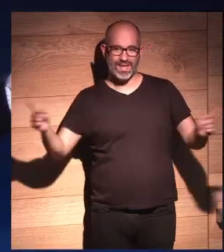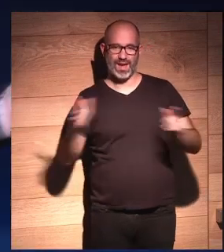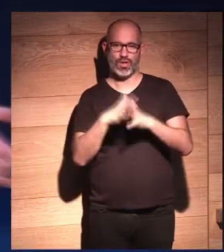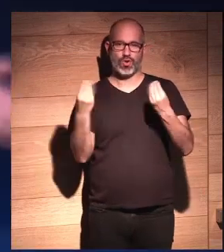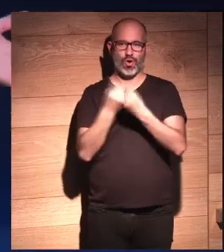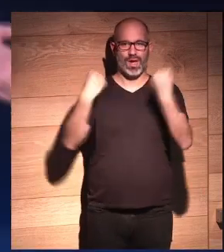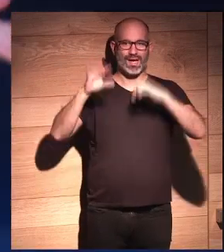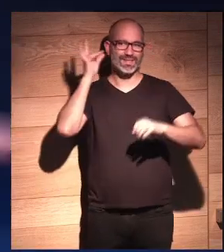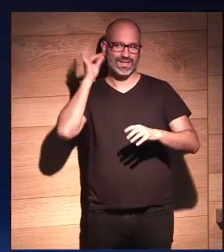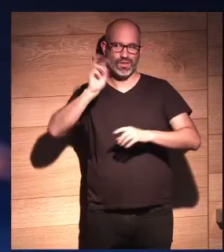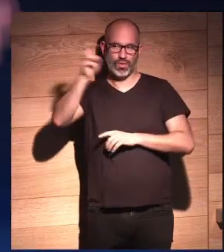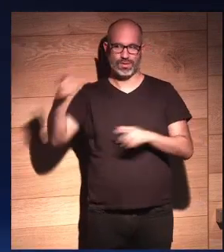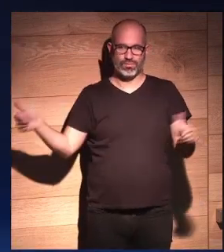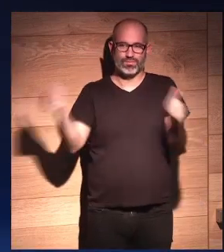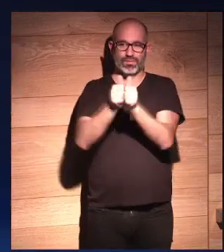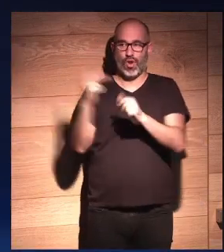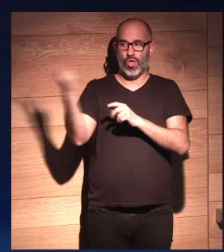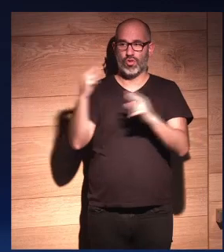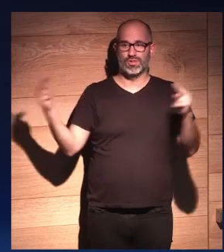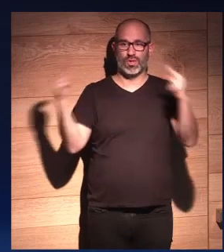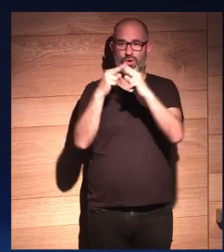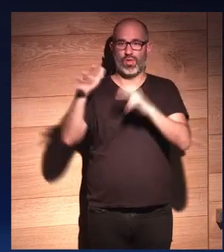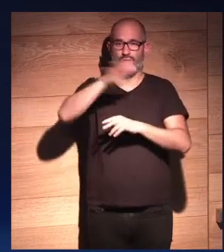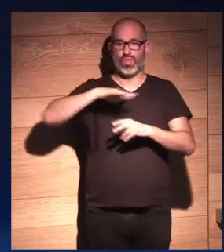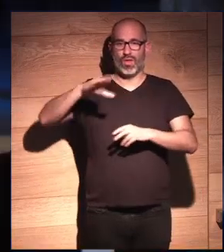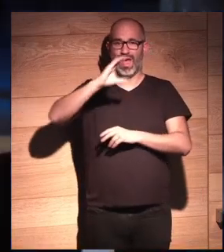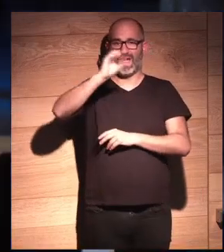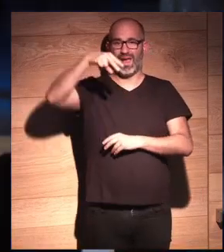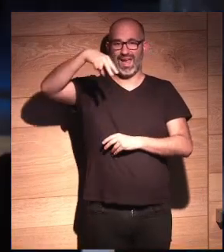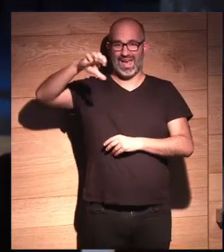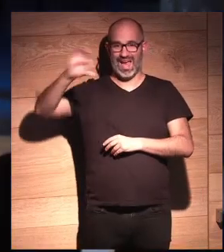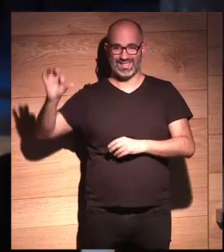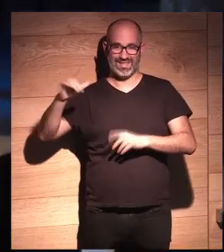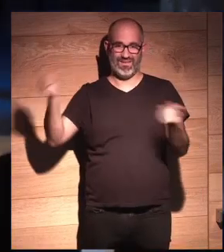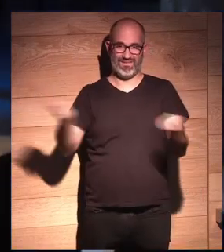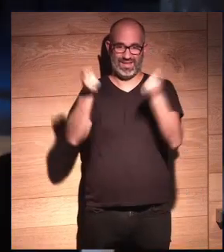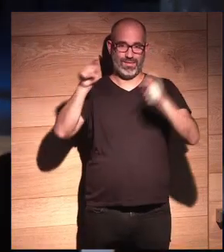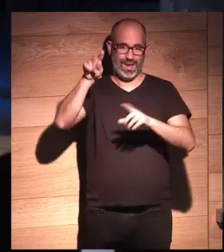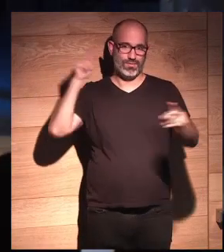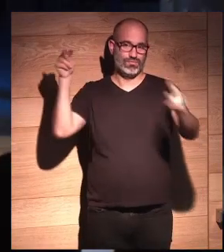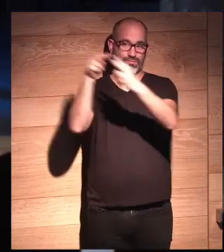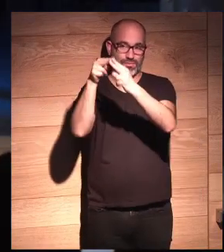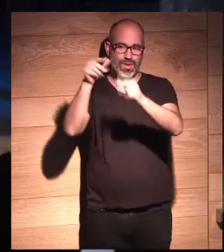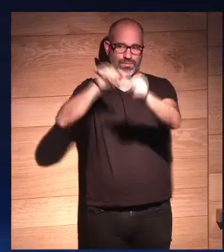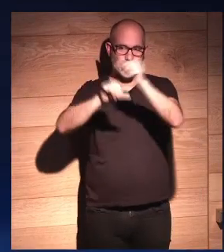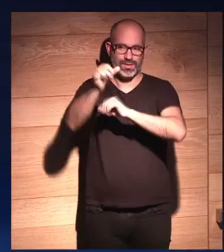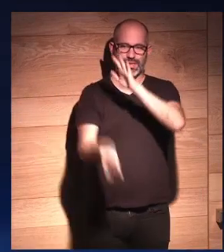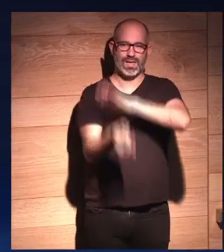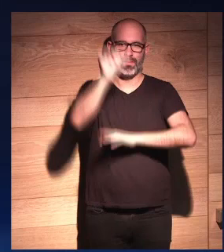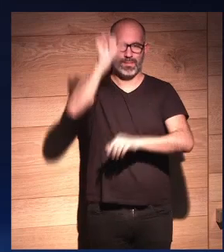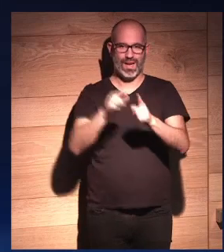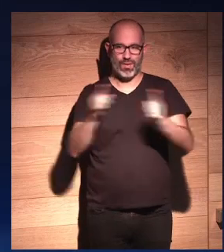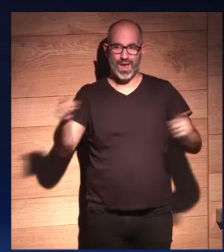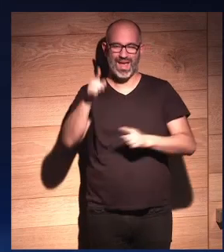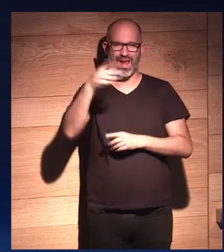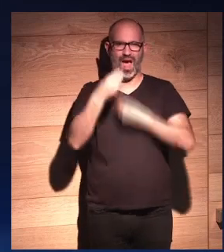mercado de el Marché du Film de Cannes. Así que bueno, ha tenido una trayectoria muy larga de